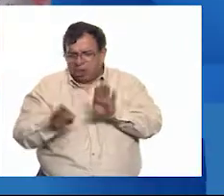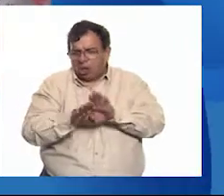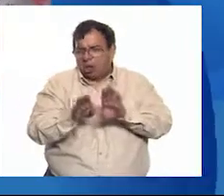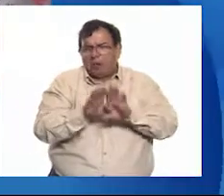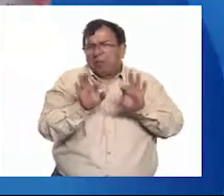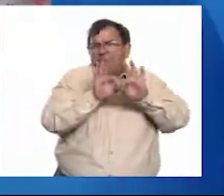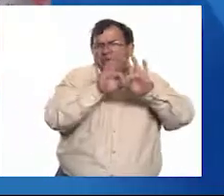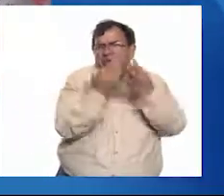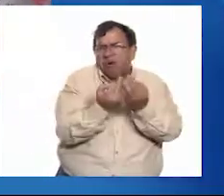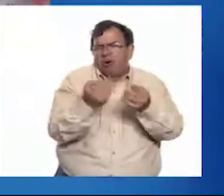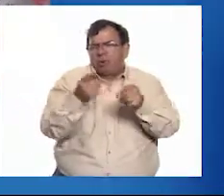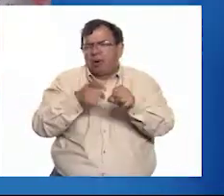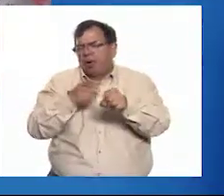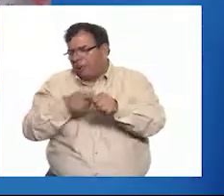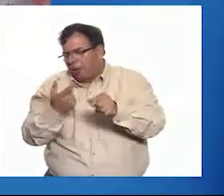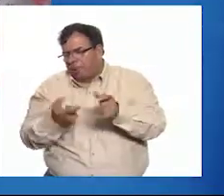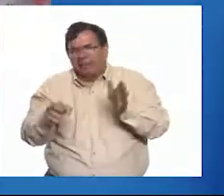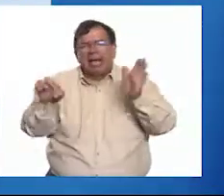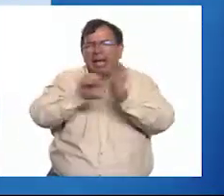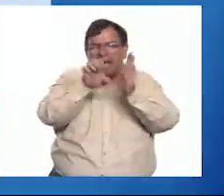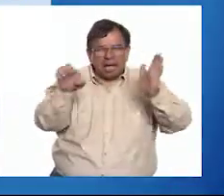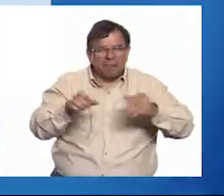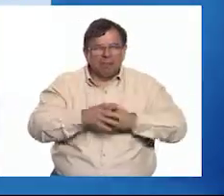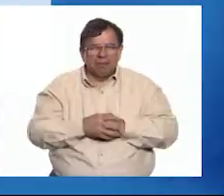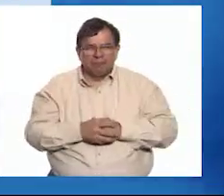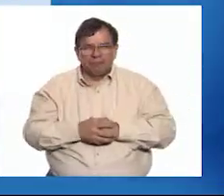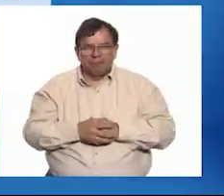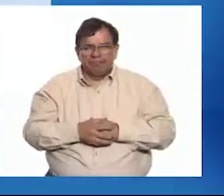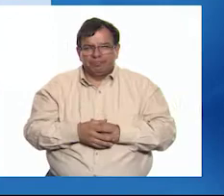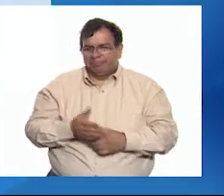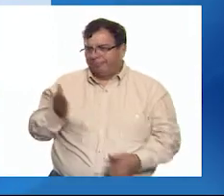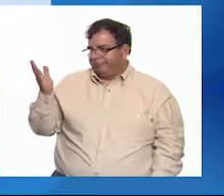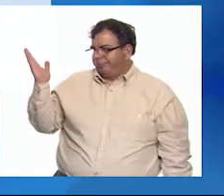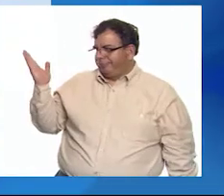el color. Por ejemplo,